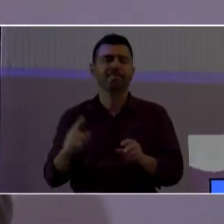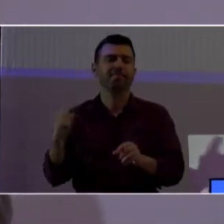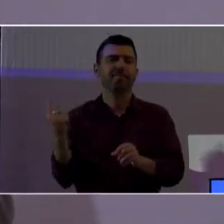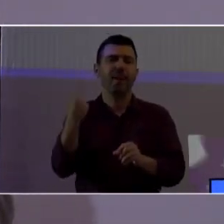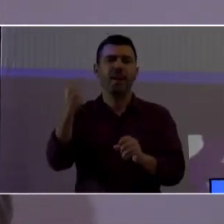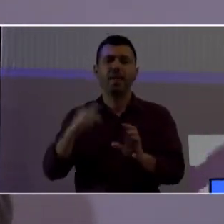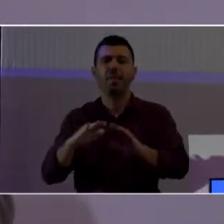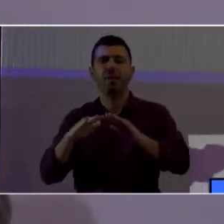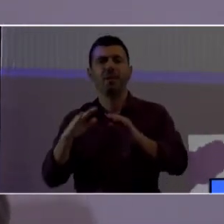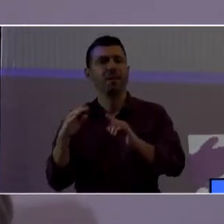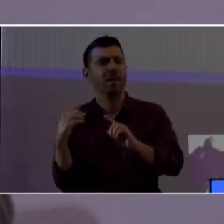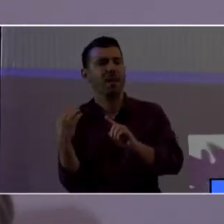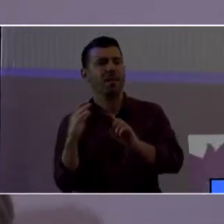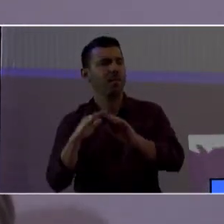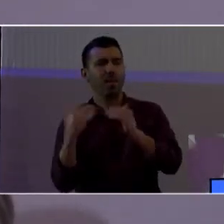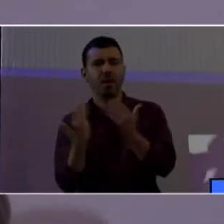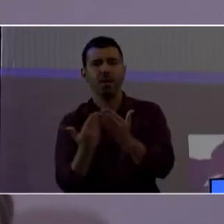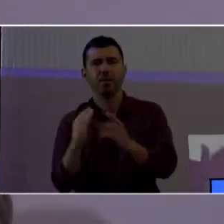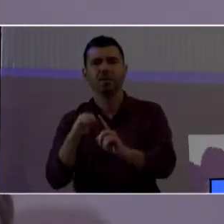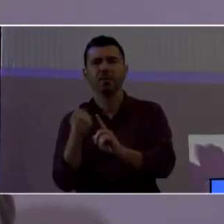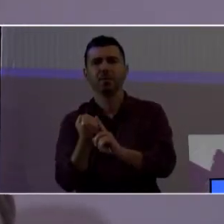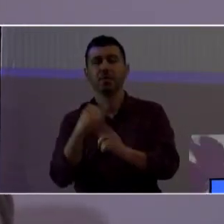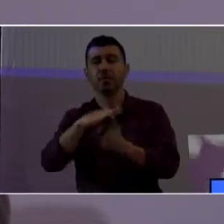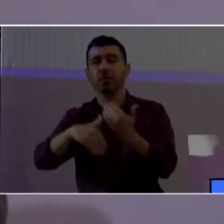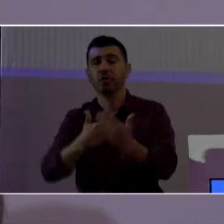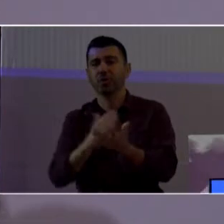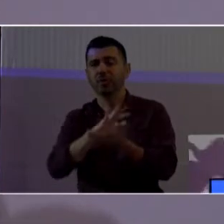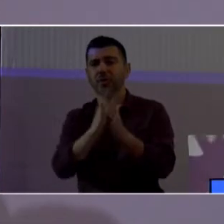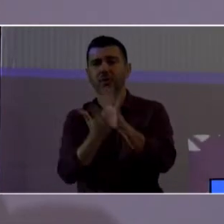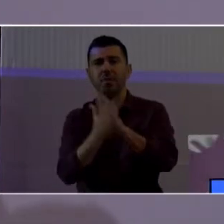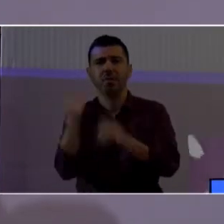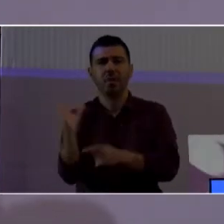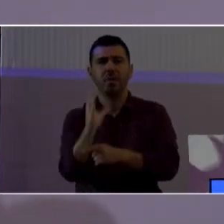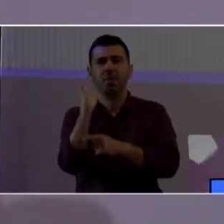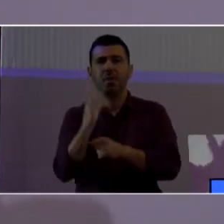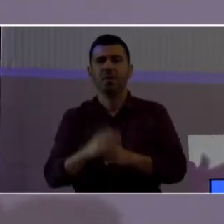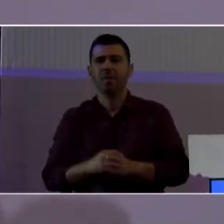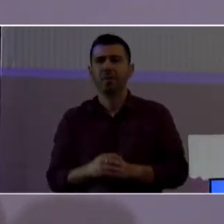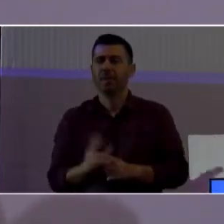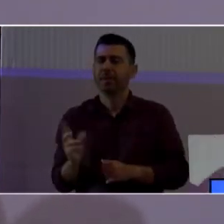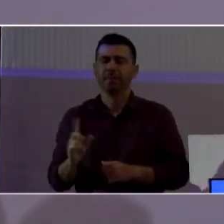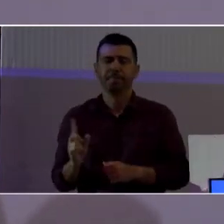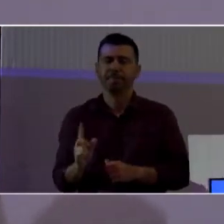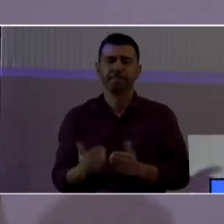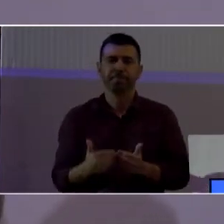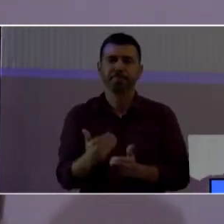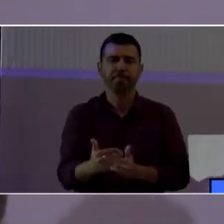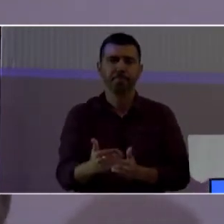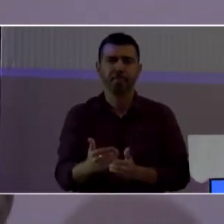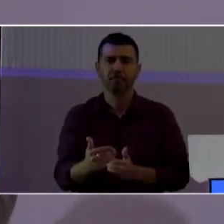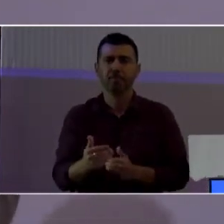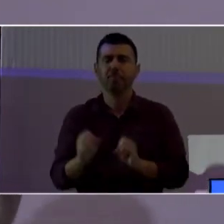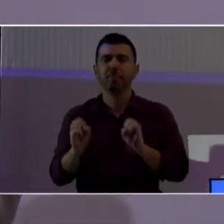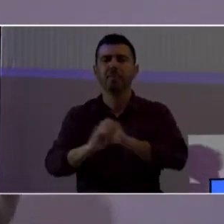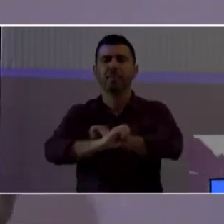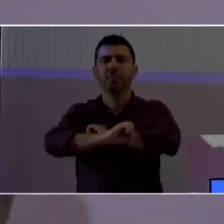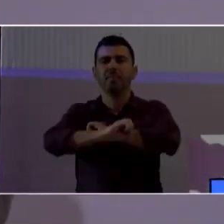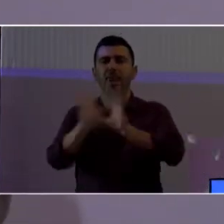a lograr una paz integral de todos los colombianos. Nosotros estamos